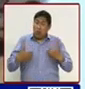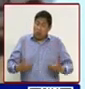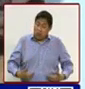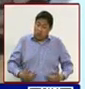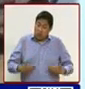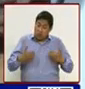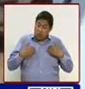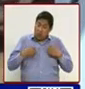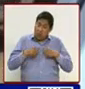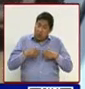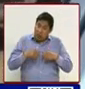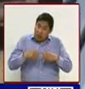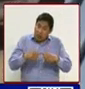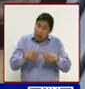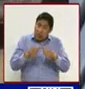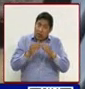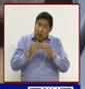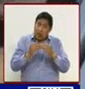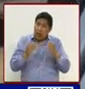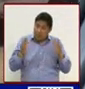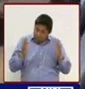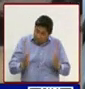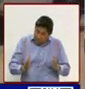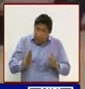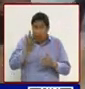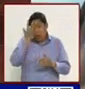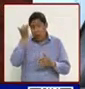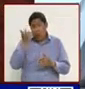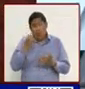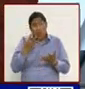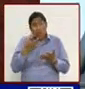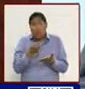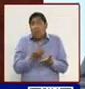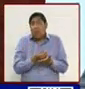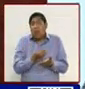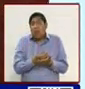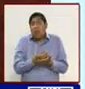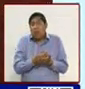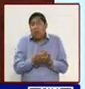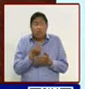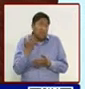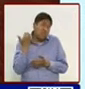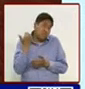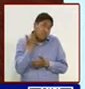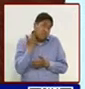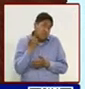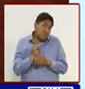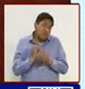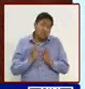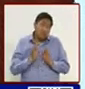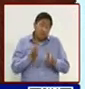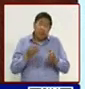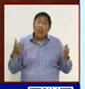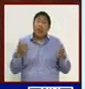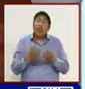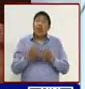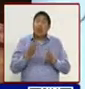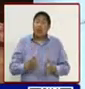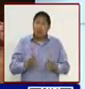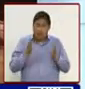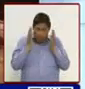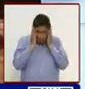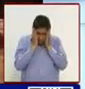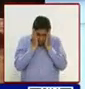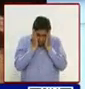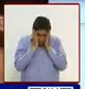en el domicilio por falta de recursos económicos. No se la puede enterrar. Se necesita dinero. Y por supuesto los vecinos están en